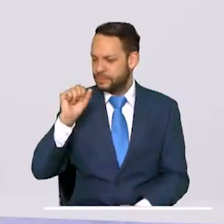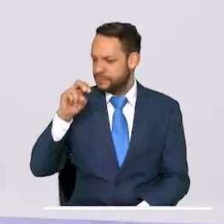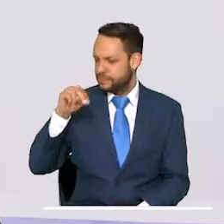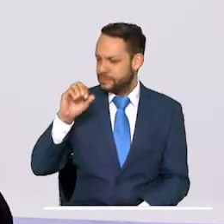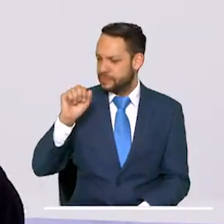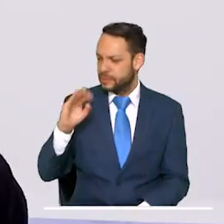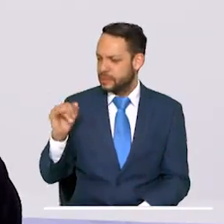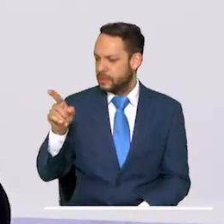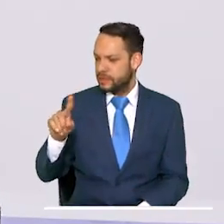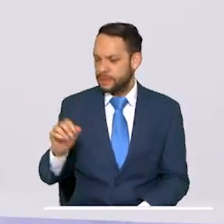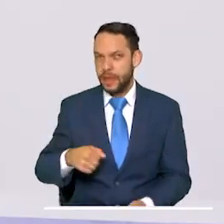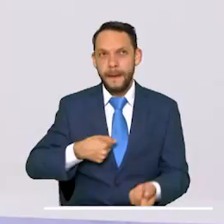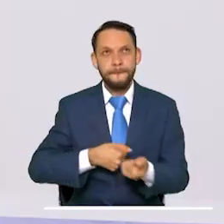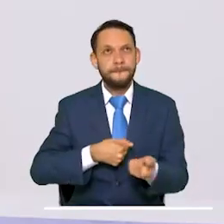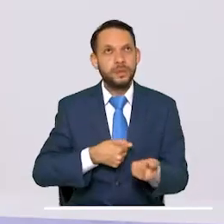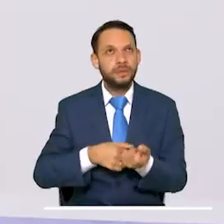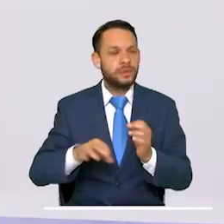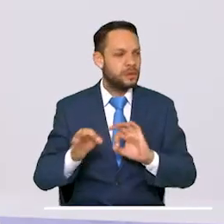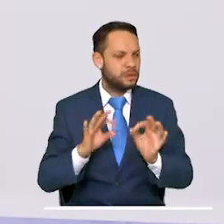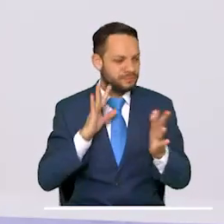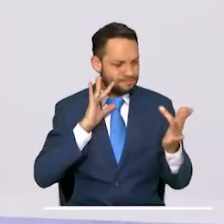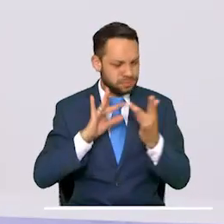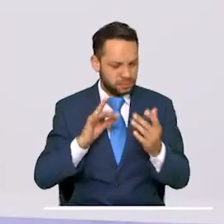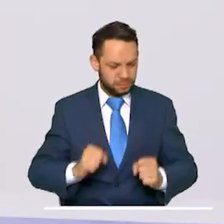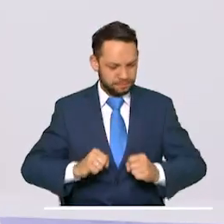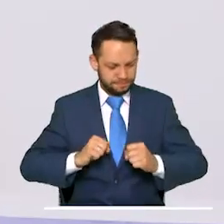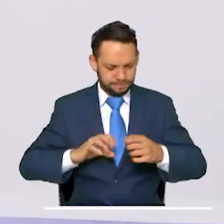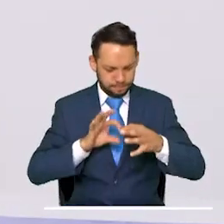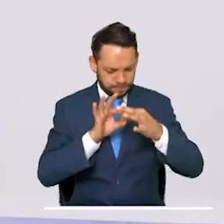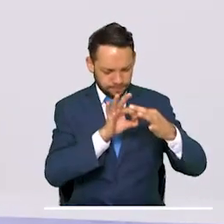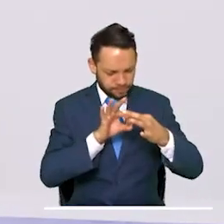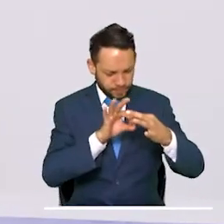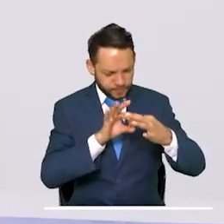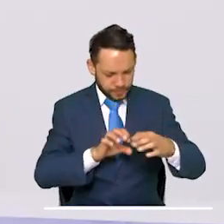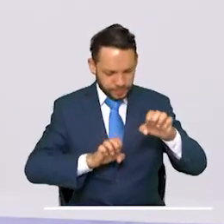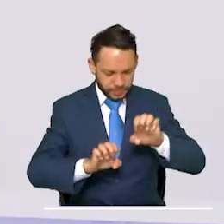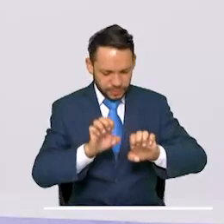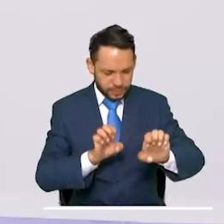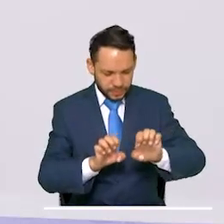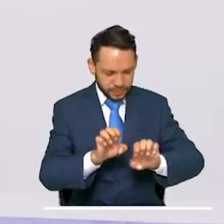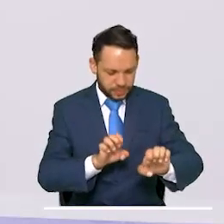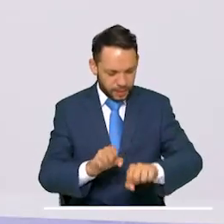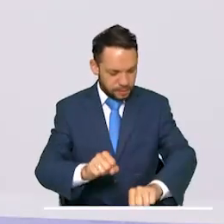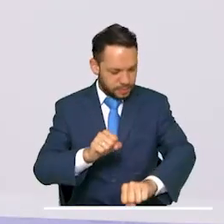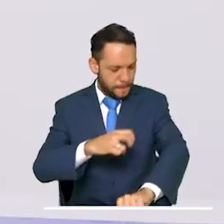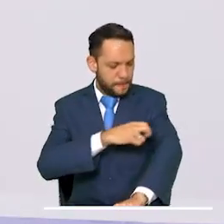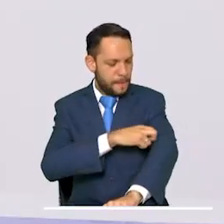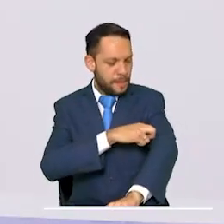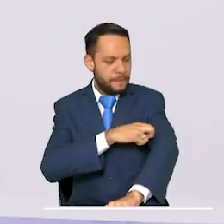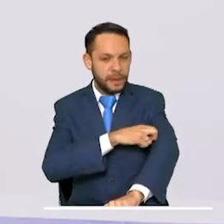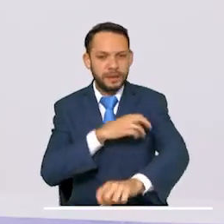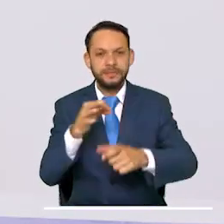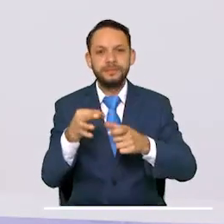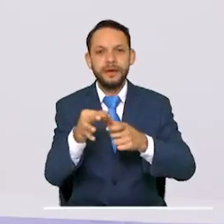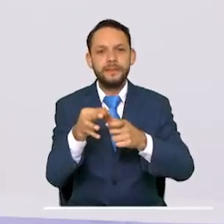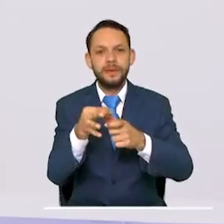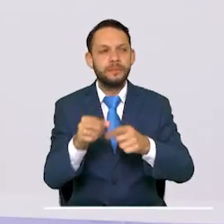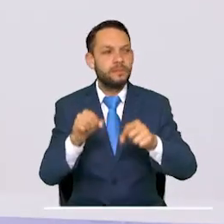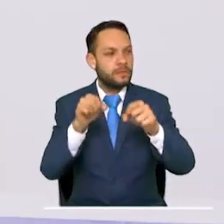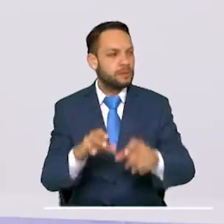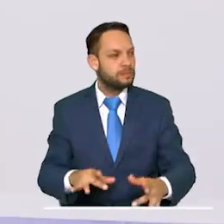sistema inmune, modulando toda la parte metabólica y energética de la célula, es capaz de tener un